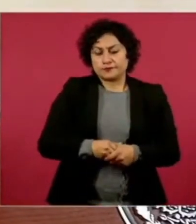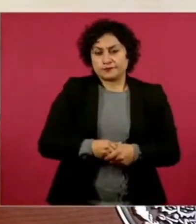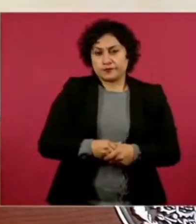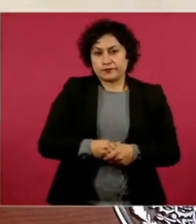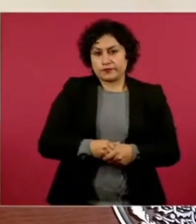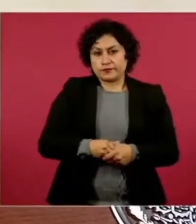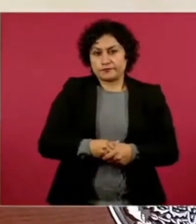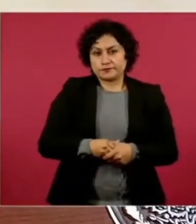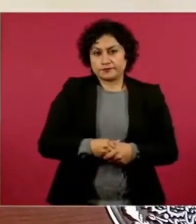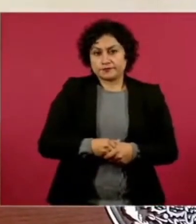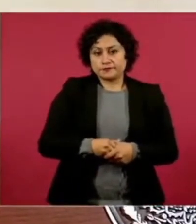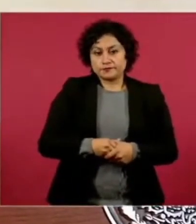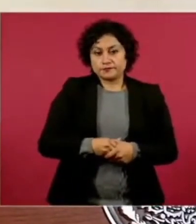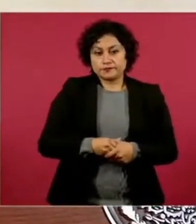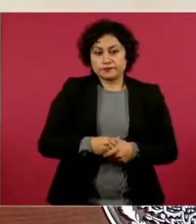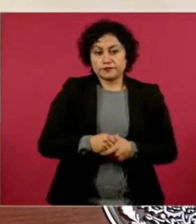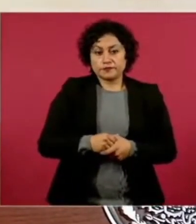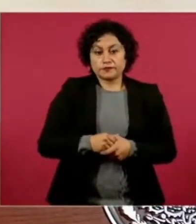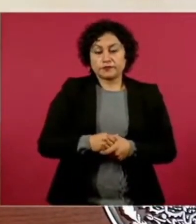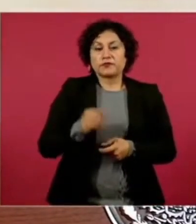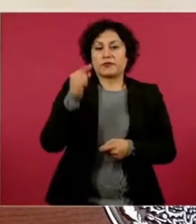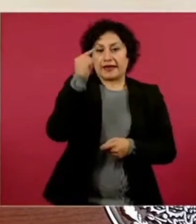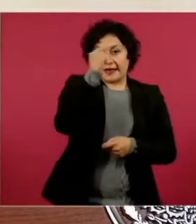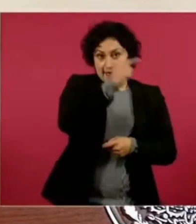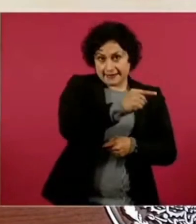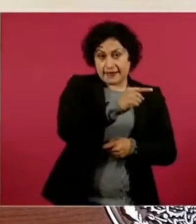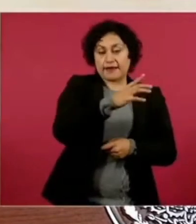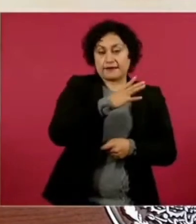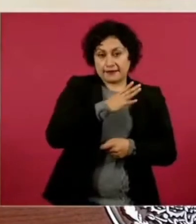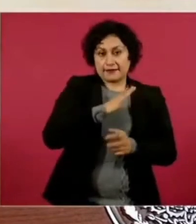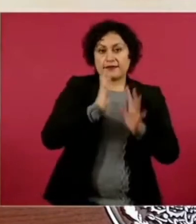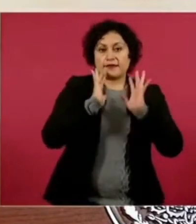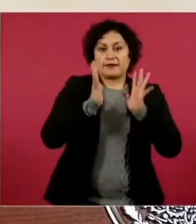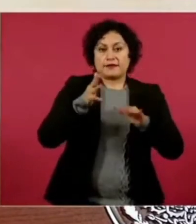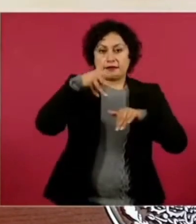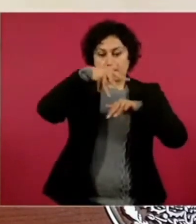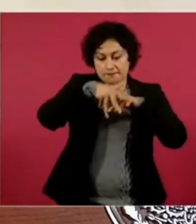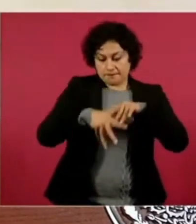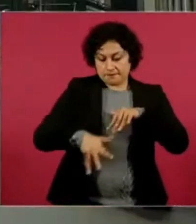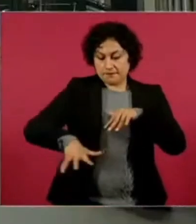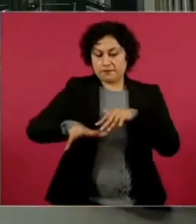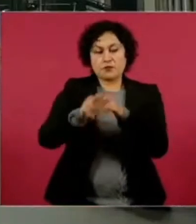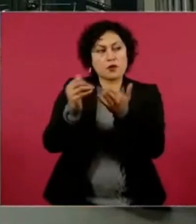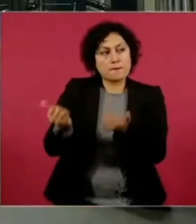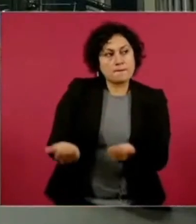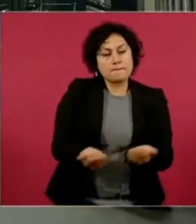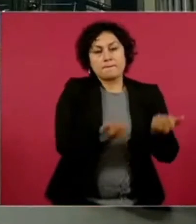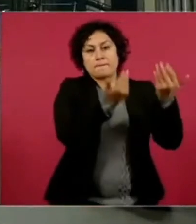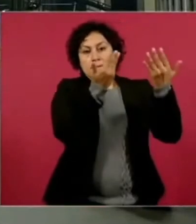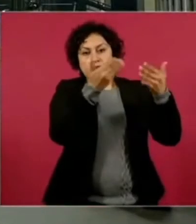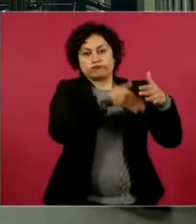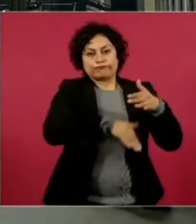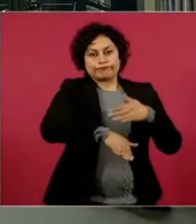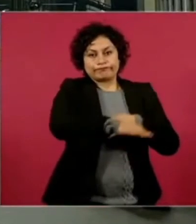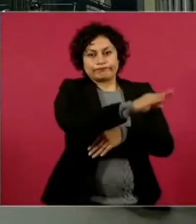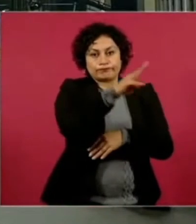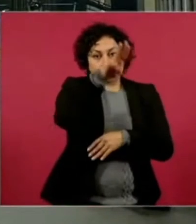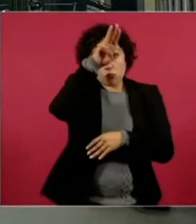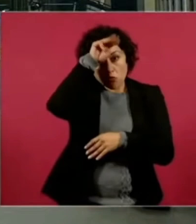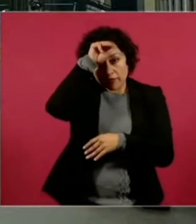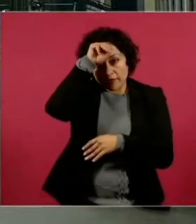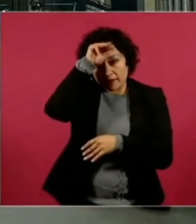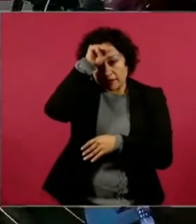está llevando de la presa a Monterrey. Deben de ser como